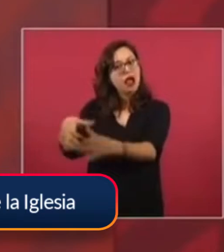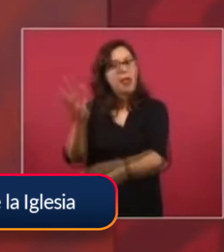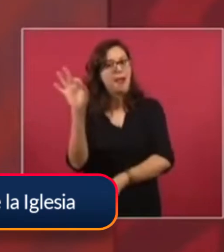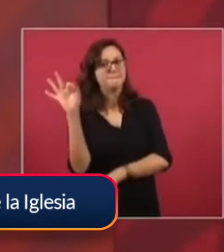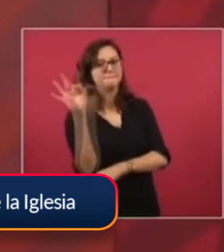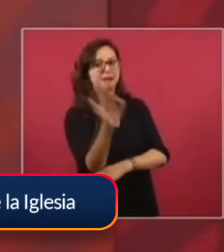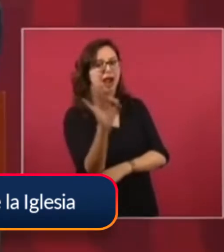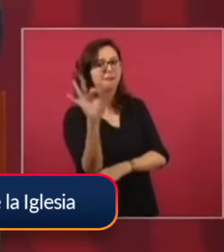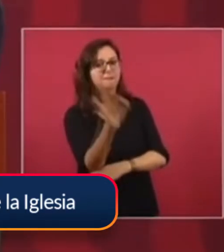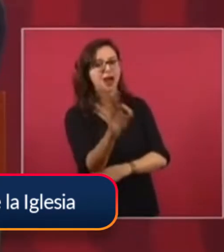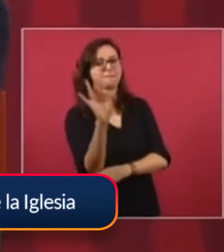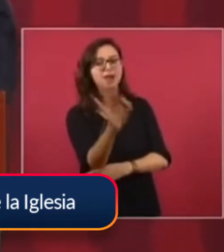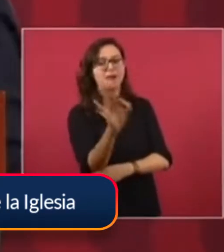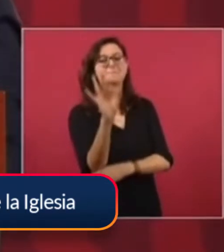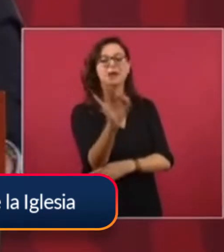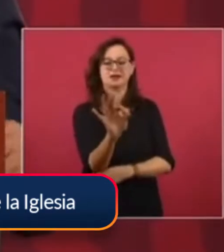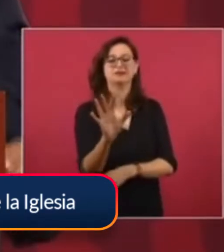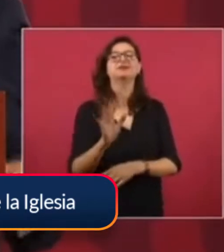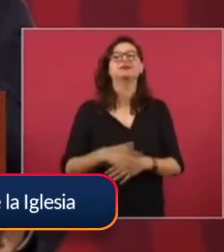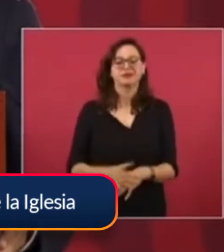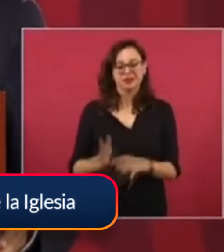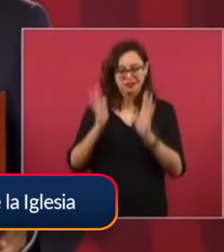de los